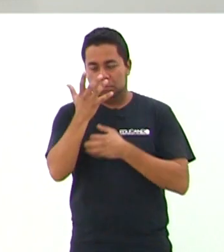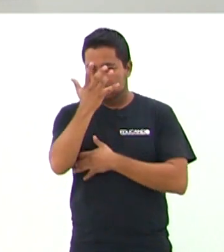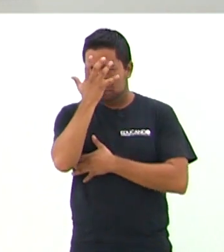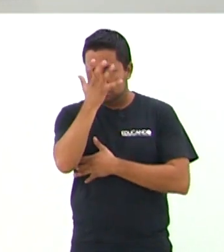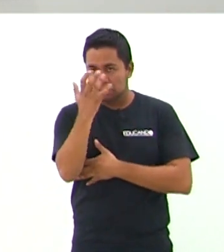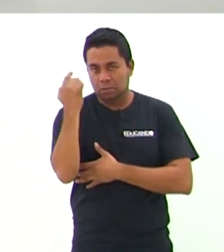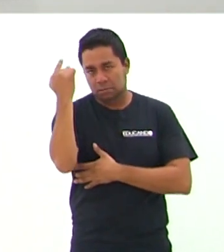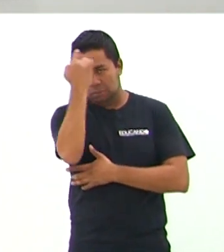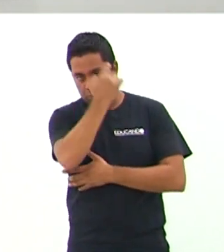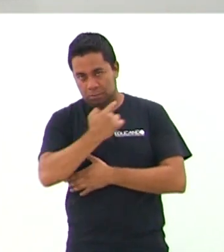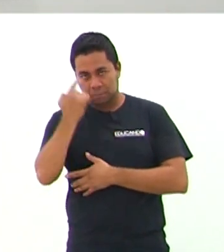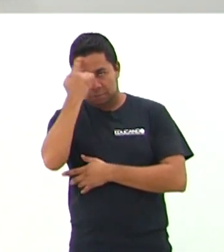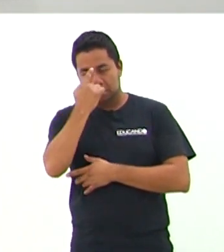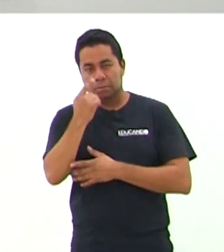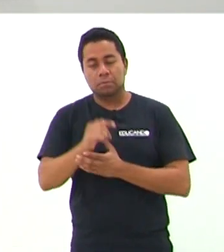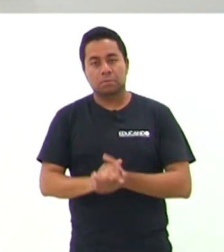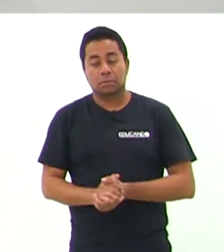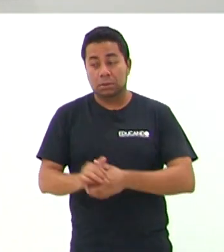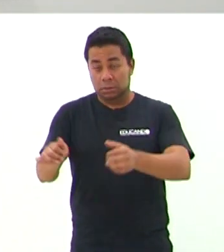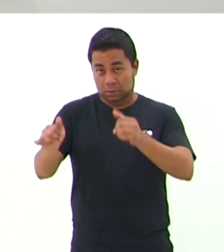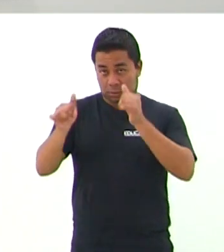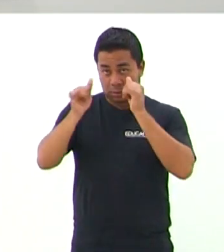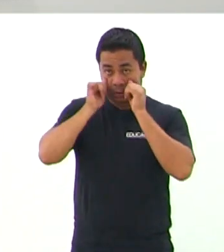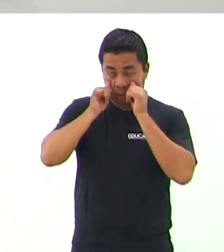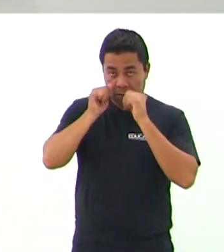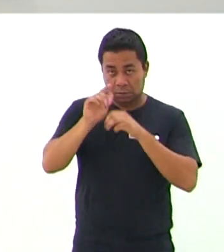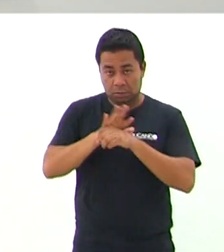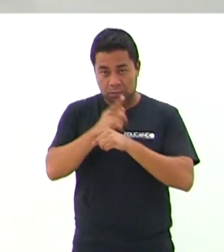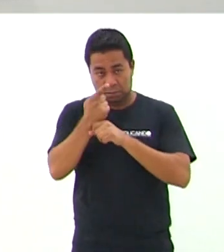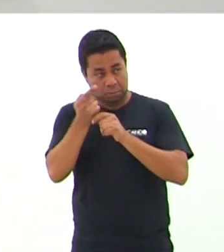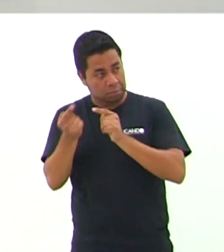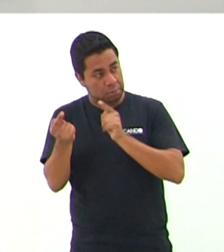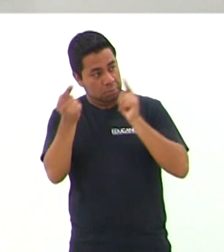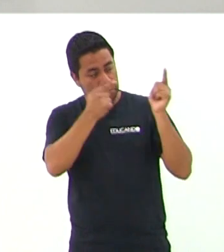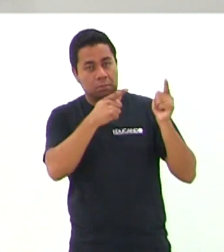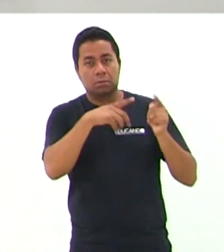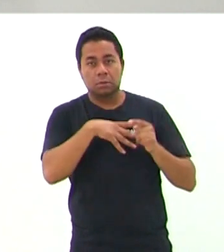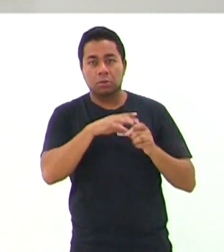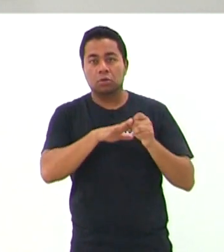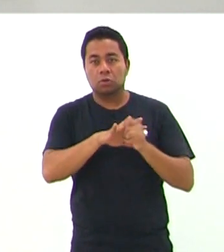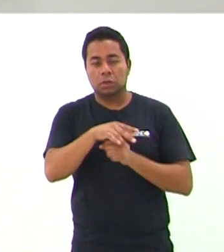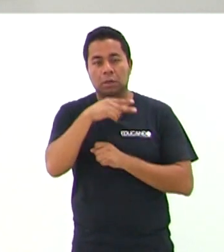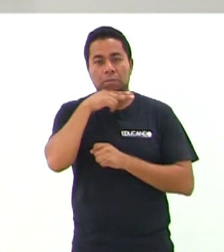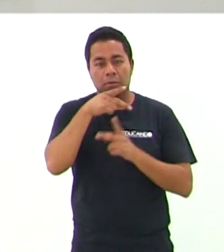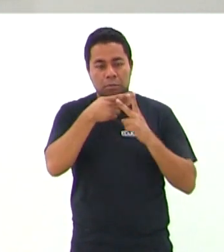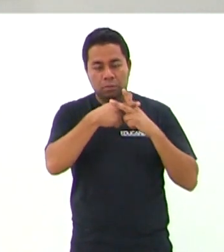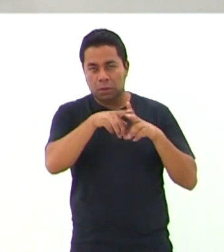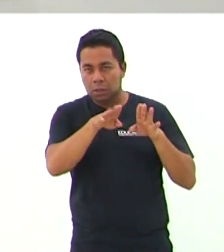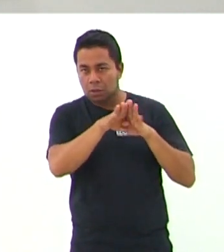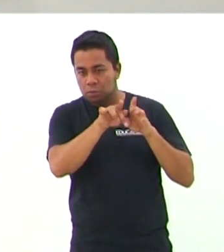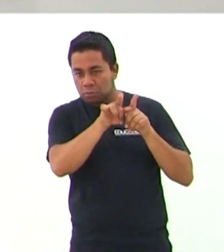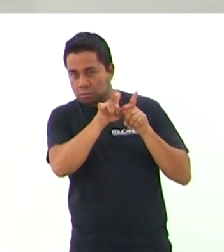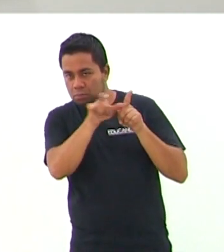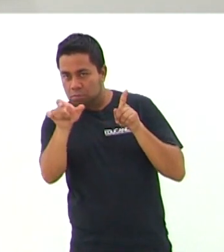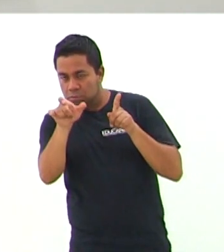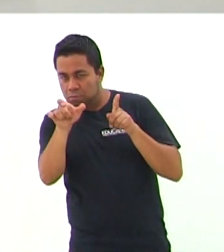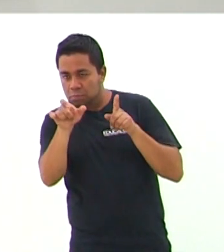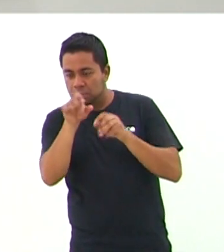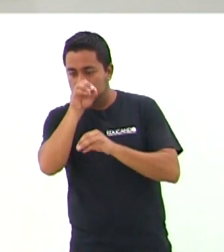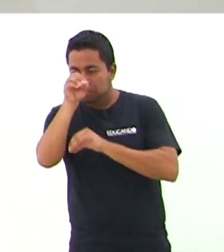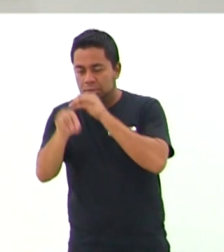rostro. Atención, porque tenemos de este lado la raíz del verbo y tenemos que